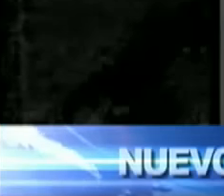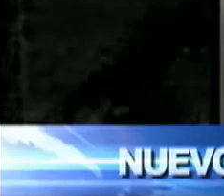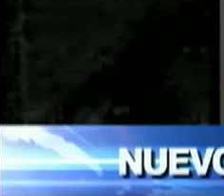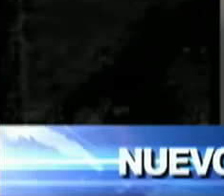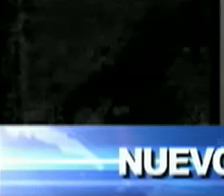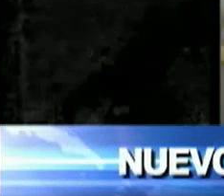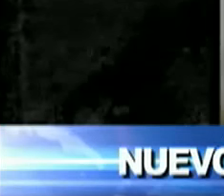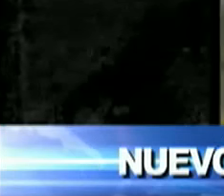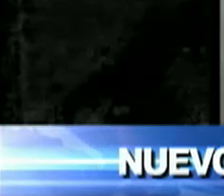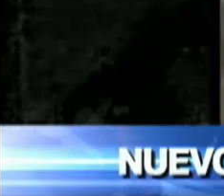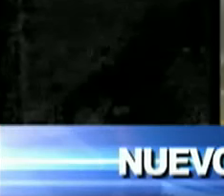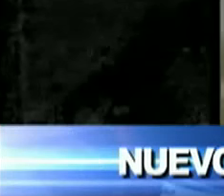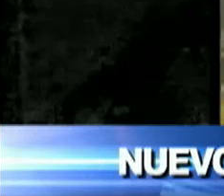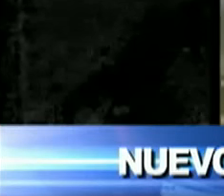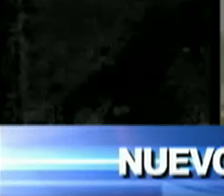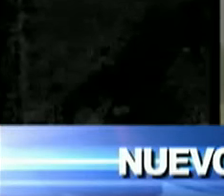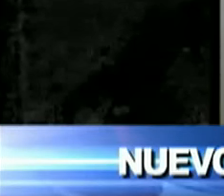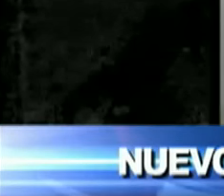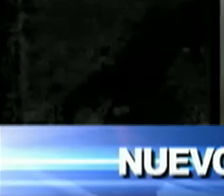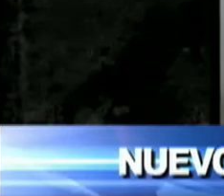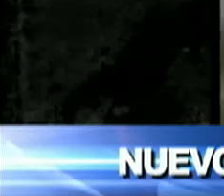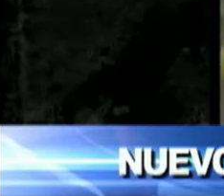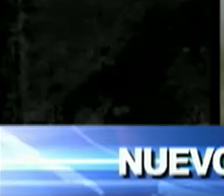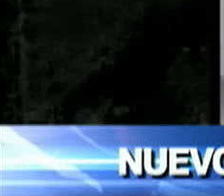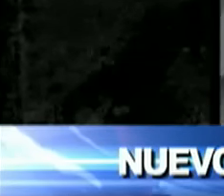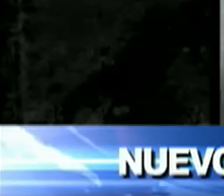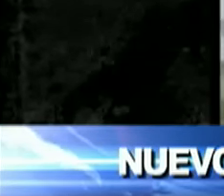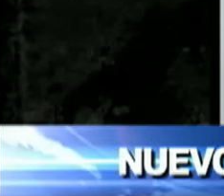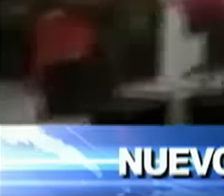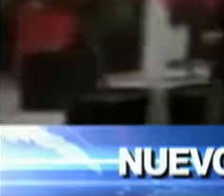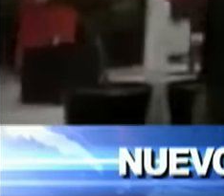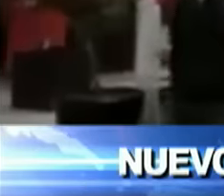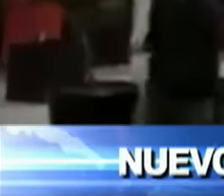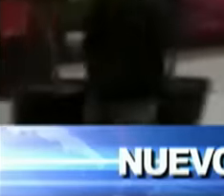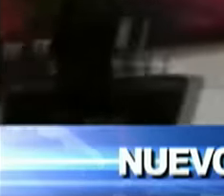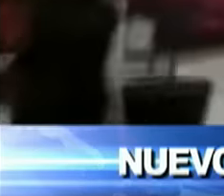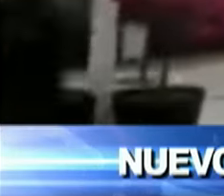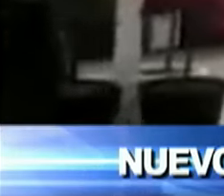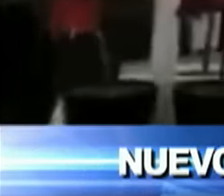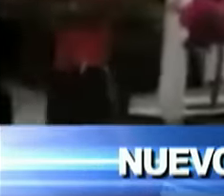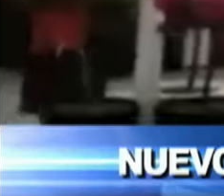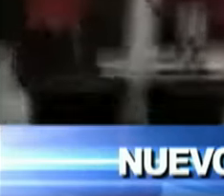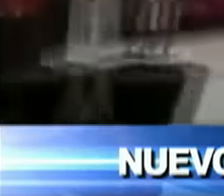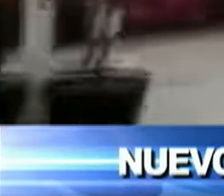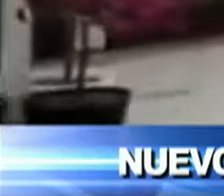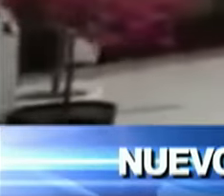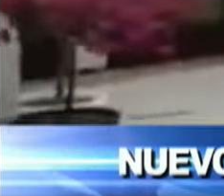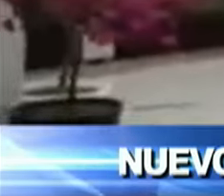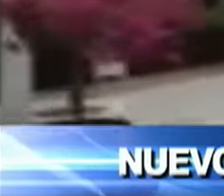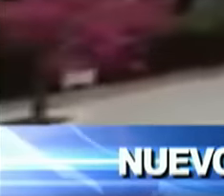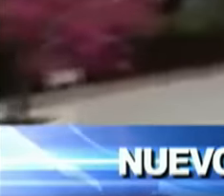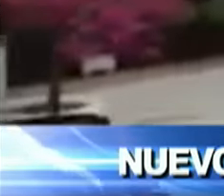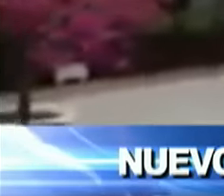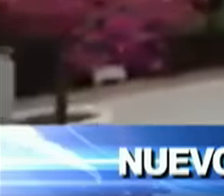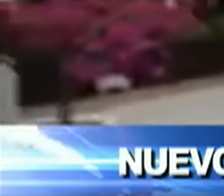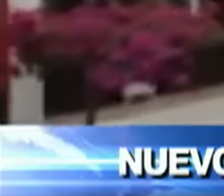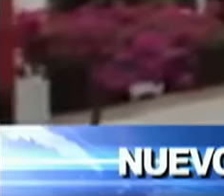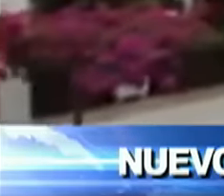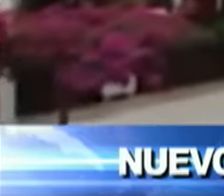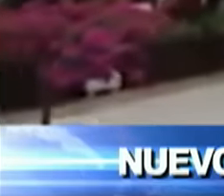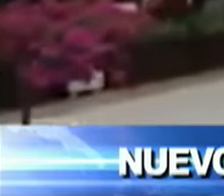manda. ¡A la vida! Salen a la luz nuevos videos del voraz incendio ocurrido en un centro comercial en